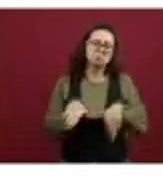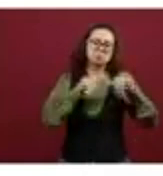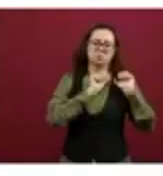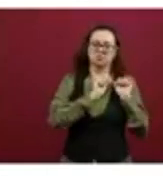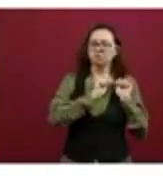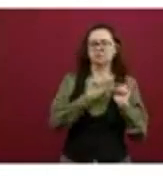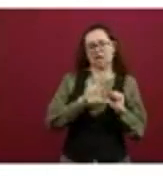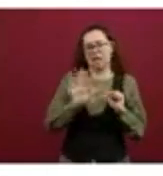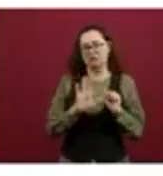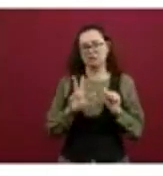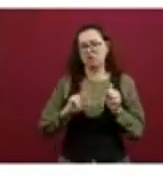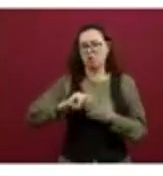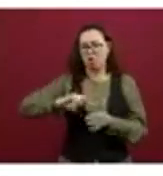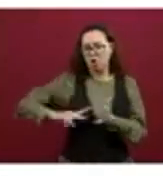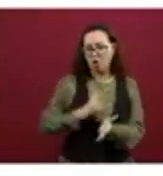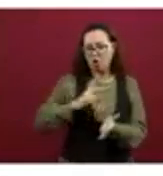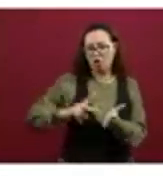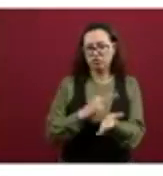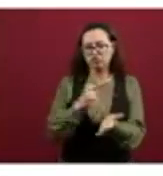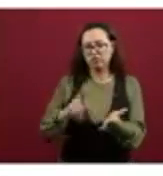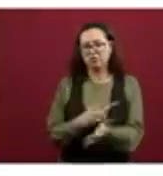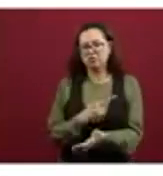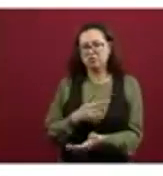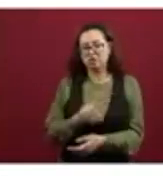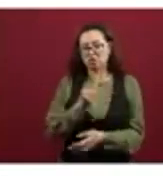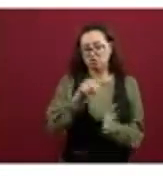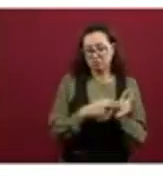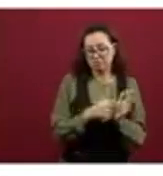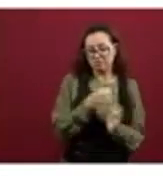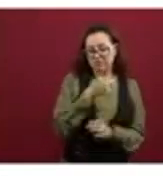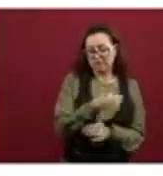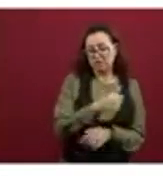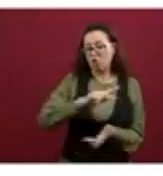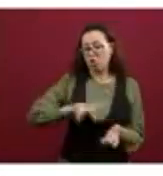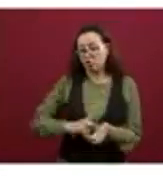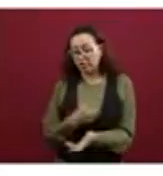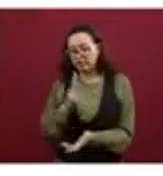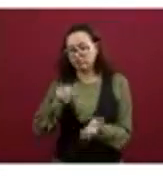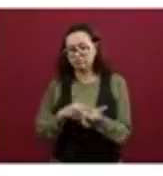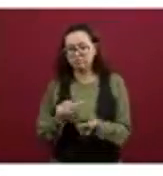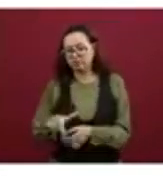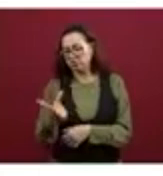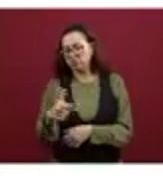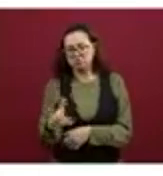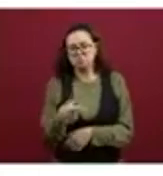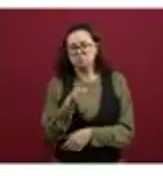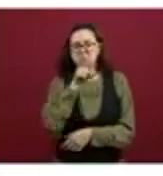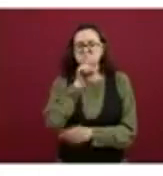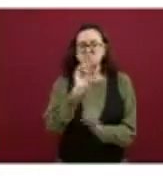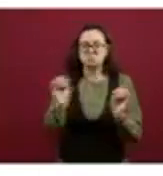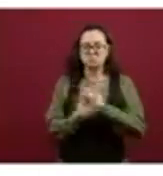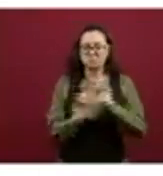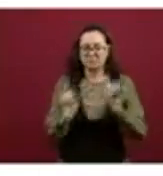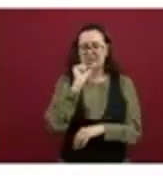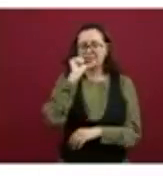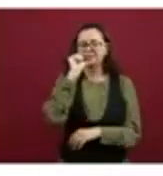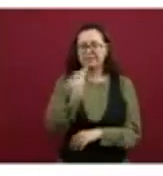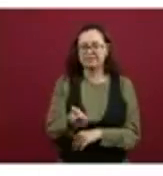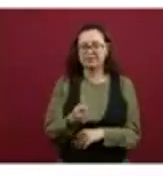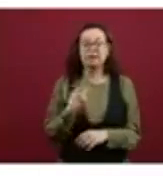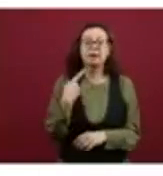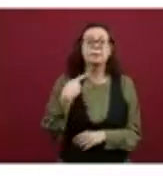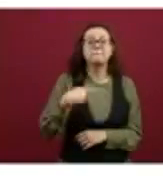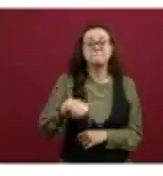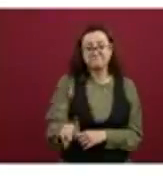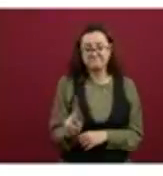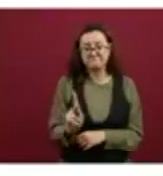beneficio fiscal, ya no se acoge al beneficio fiscal cuando prácticamente se repite en la Ley de Ingresos del 2012. Sin embargo,